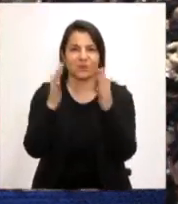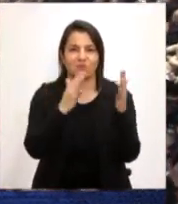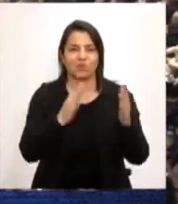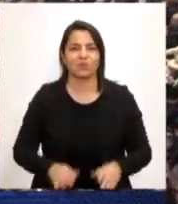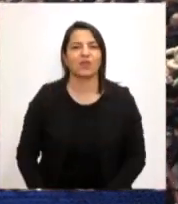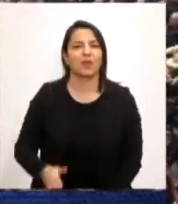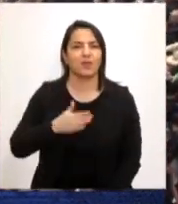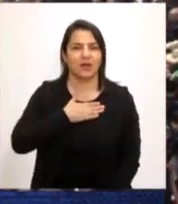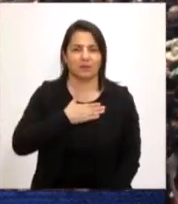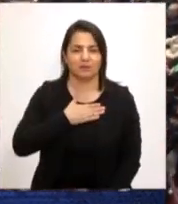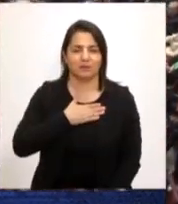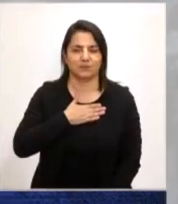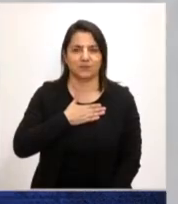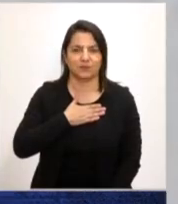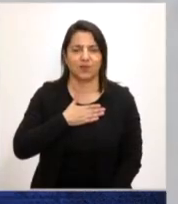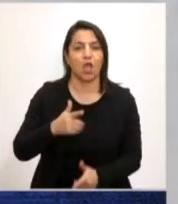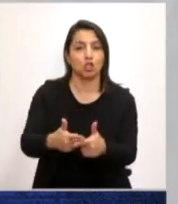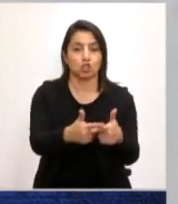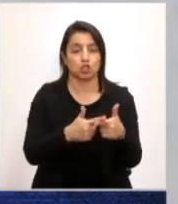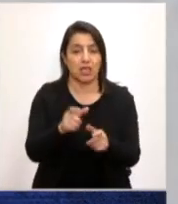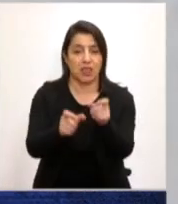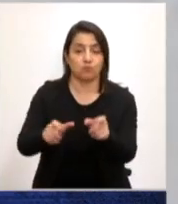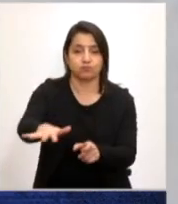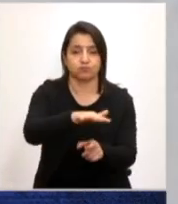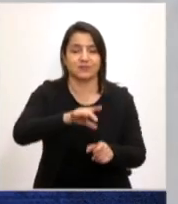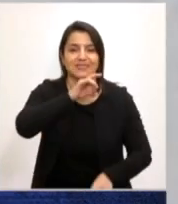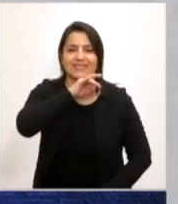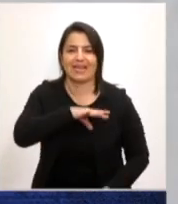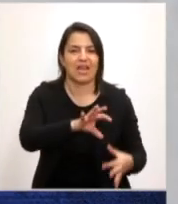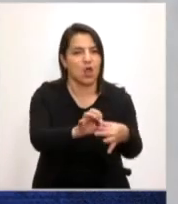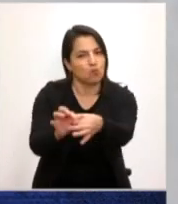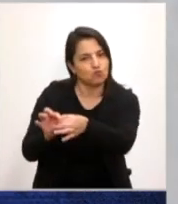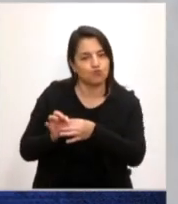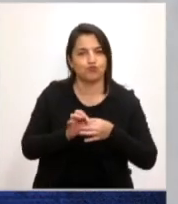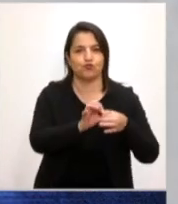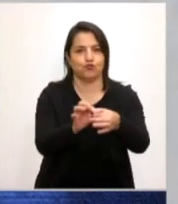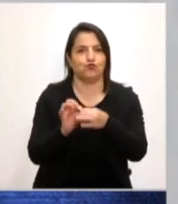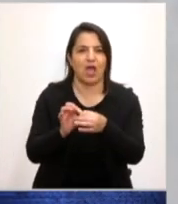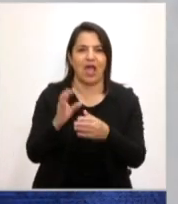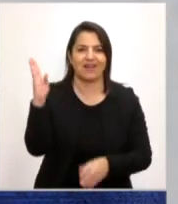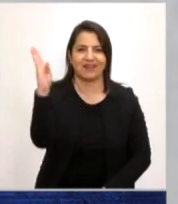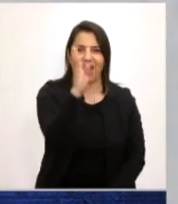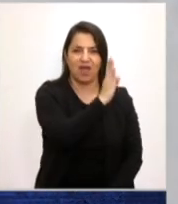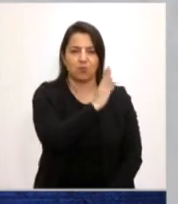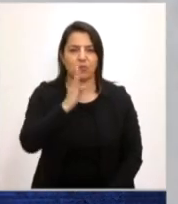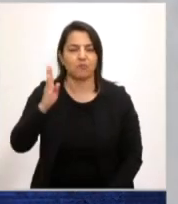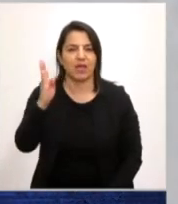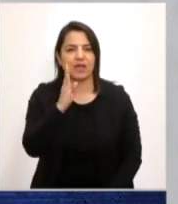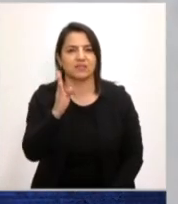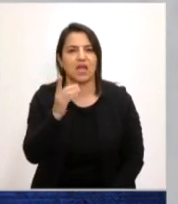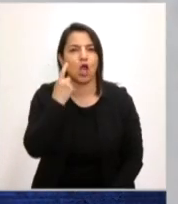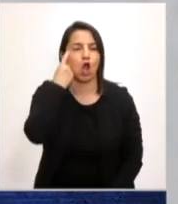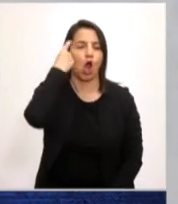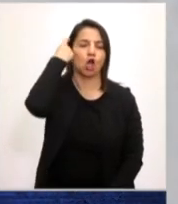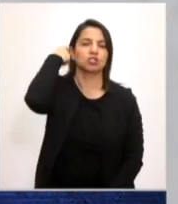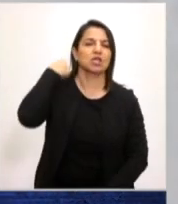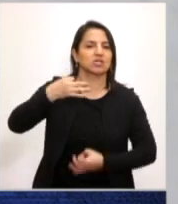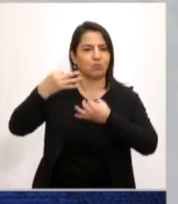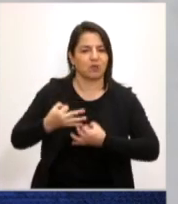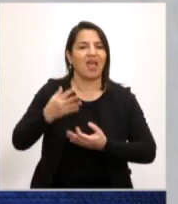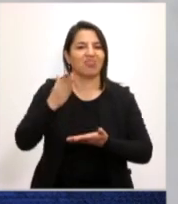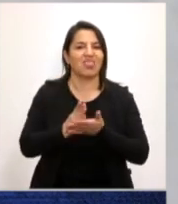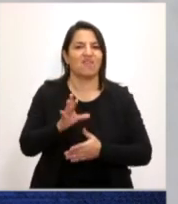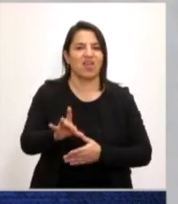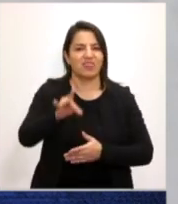Para mí, es la sociedad chilena en su conjunto y de manera transversal la que con conciencia plena debe decidir los